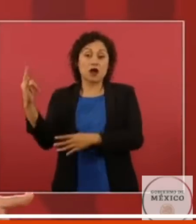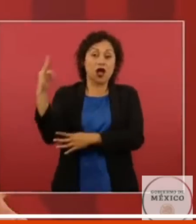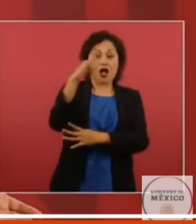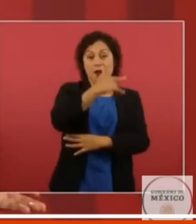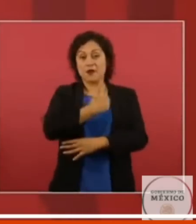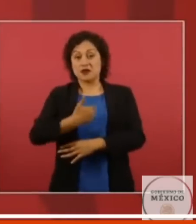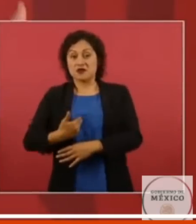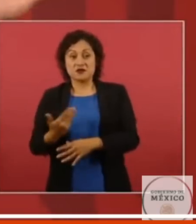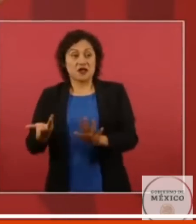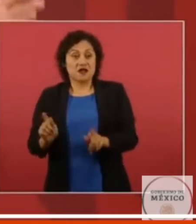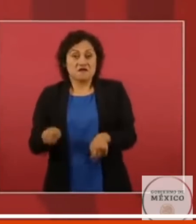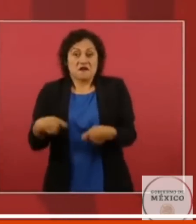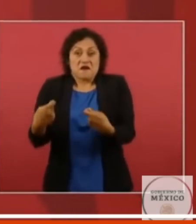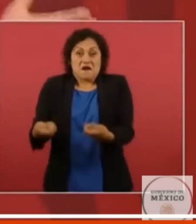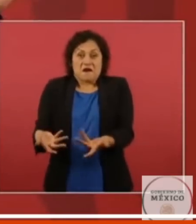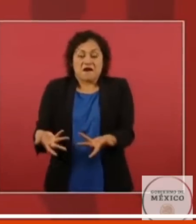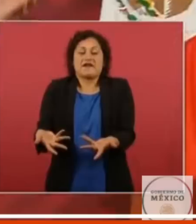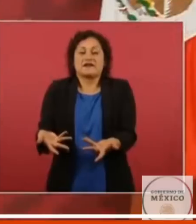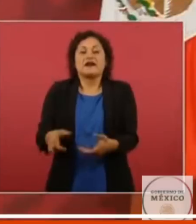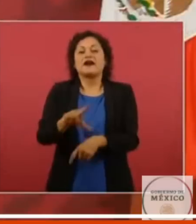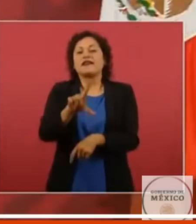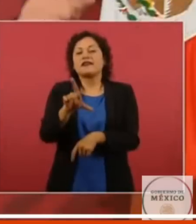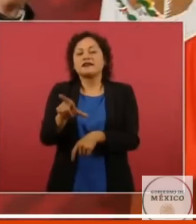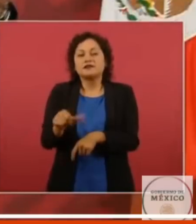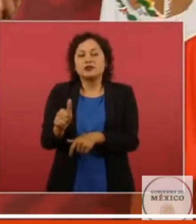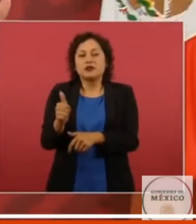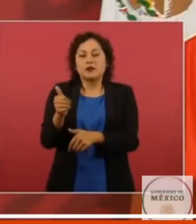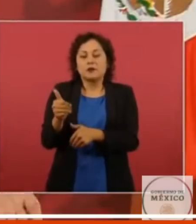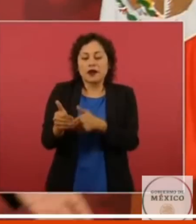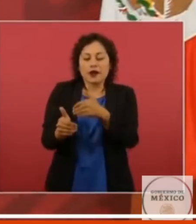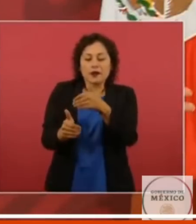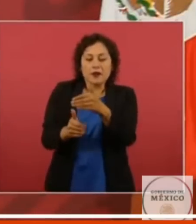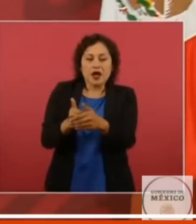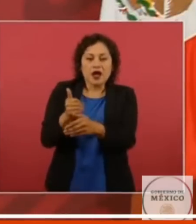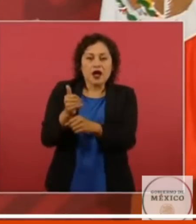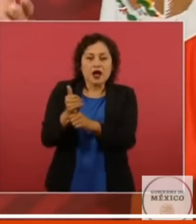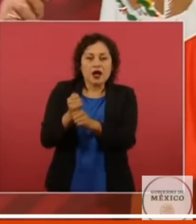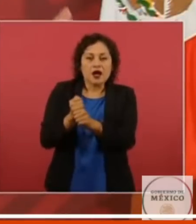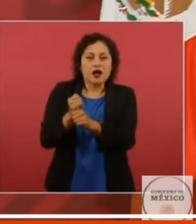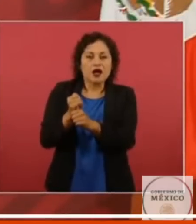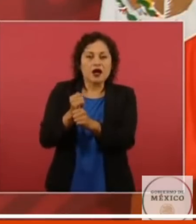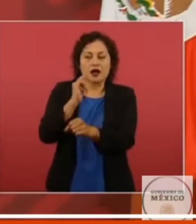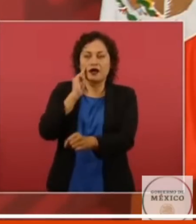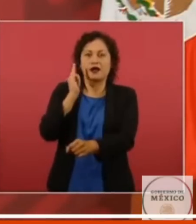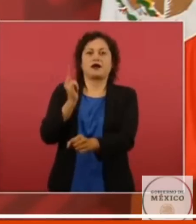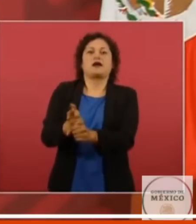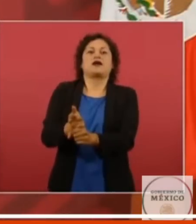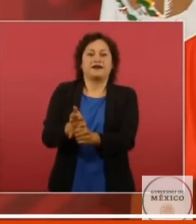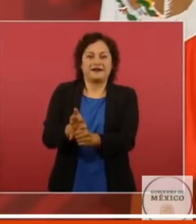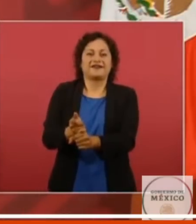Y aparece, se va descubriendo de que todo esto de la guerra contra el narcotráfico,